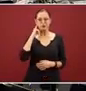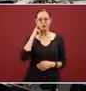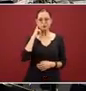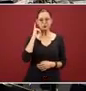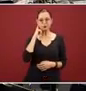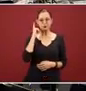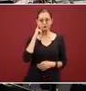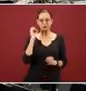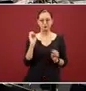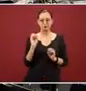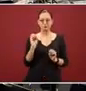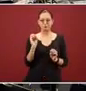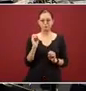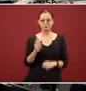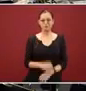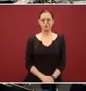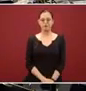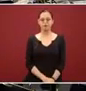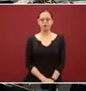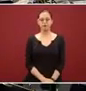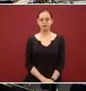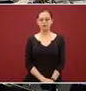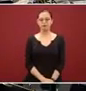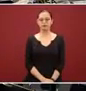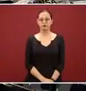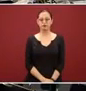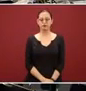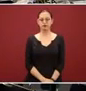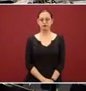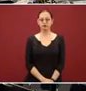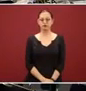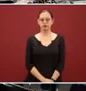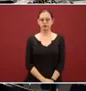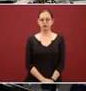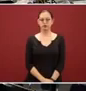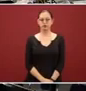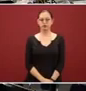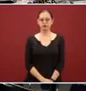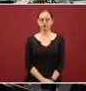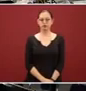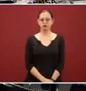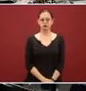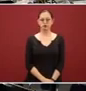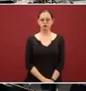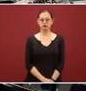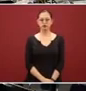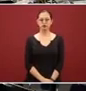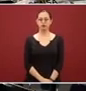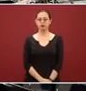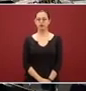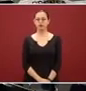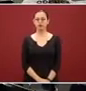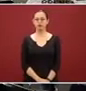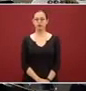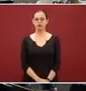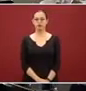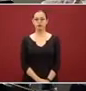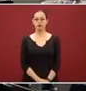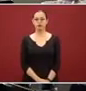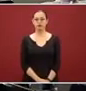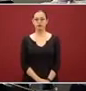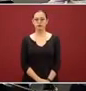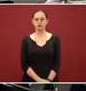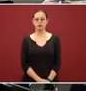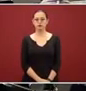una densidad alta de población serán las que probablemente sufran las consecuencias